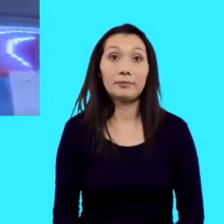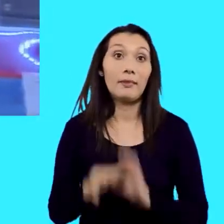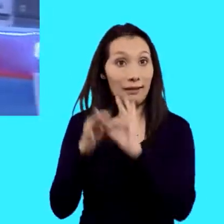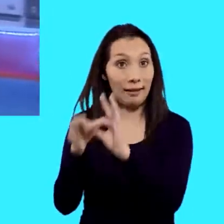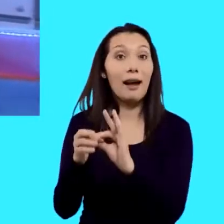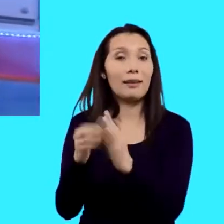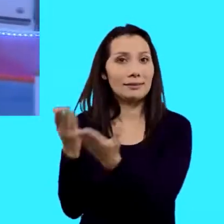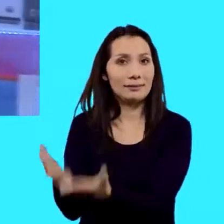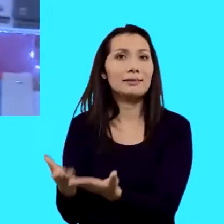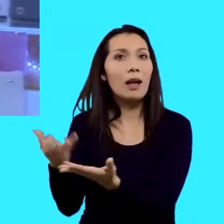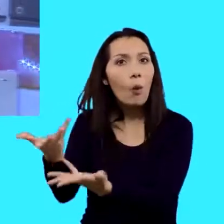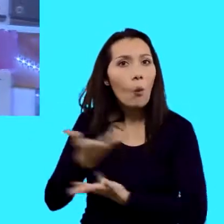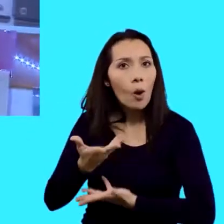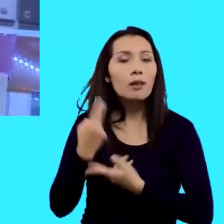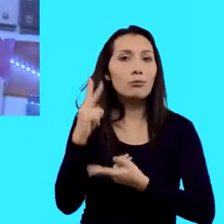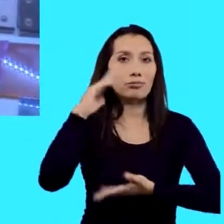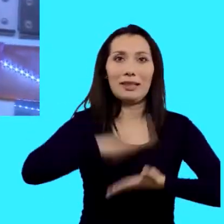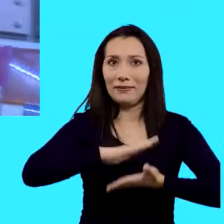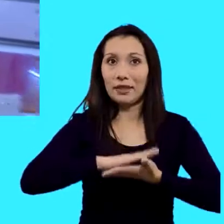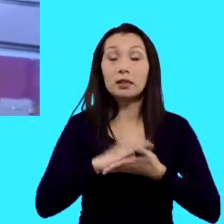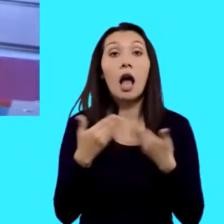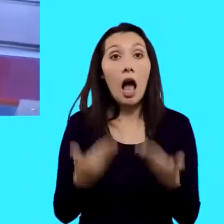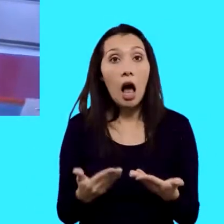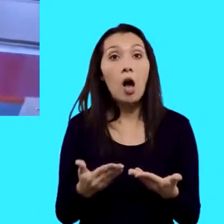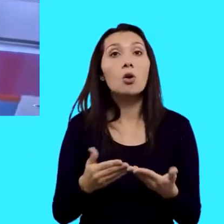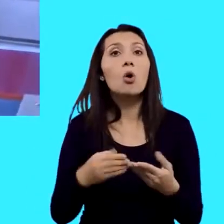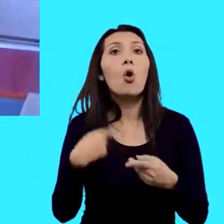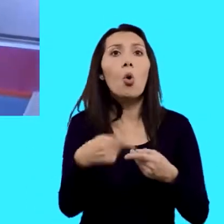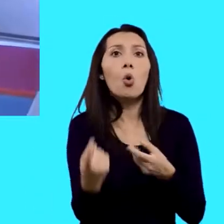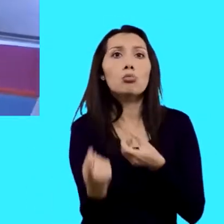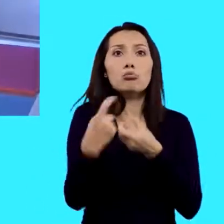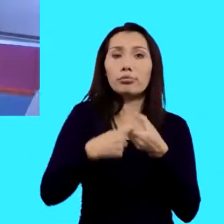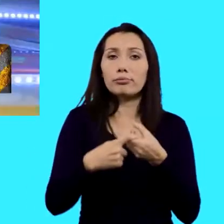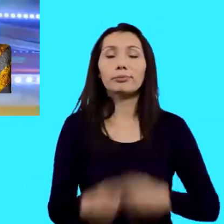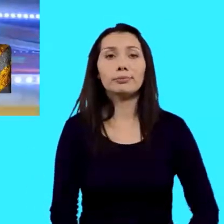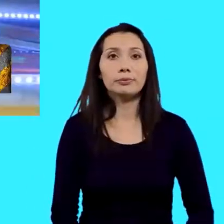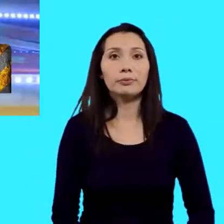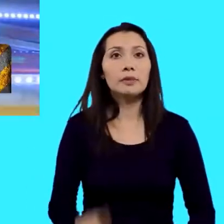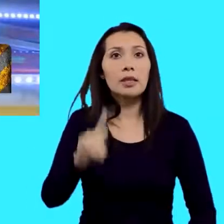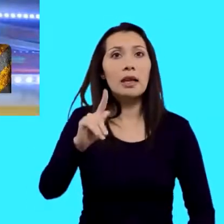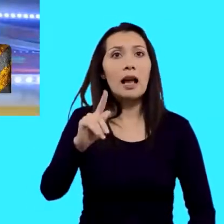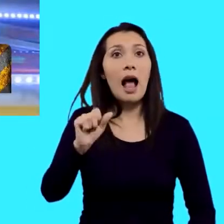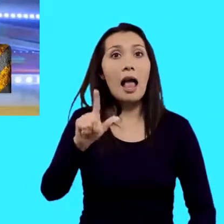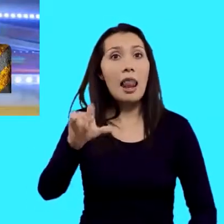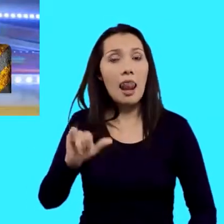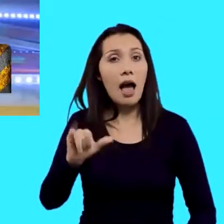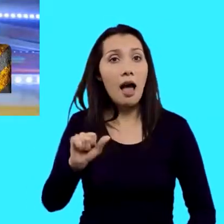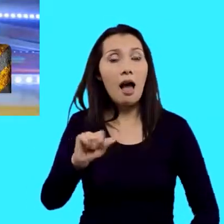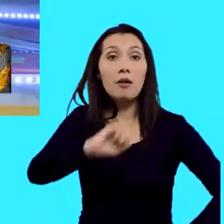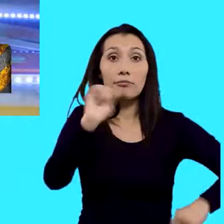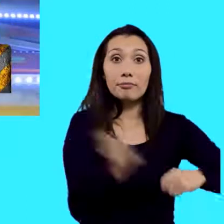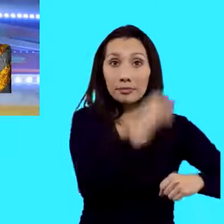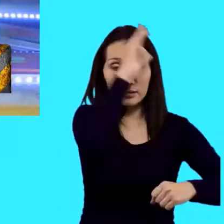Gracias, Ripka, por contarnos de tus celebraciones. Y ahora seguimos con nuestras conexiones. Creo que Kayla, desde la región de la